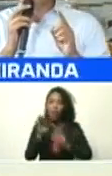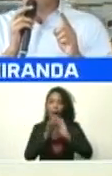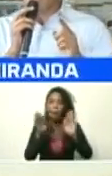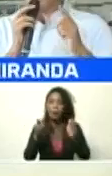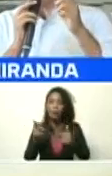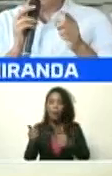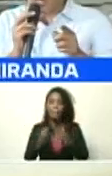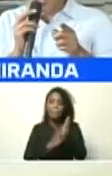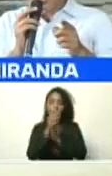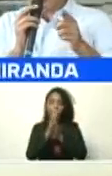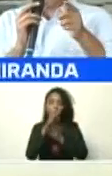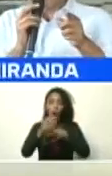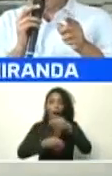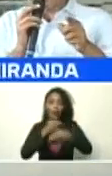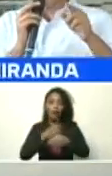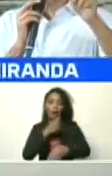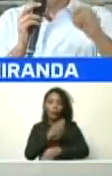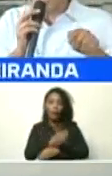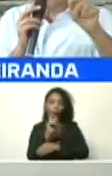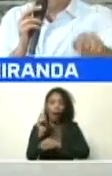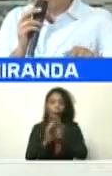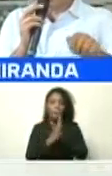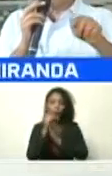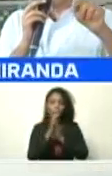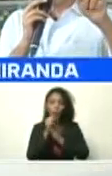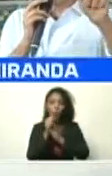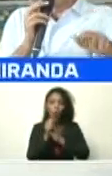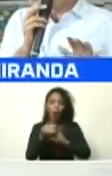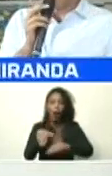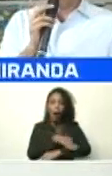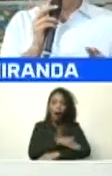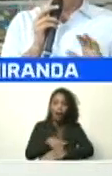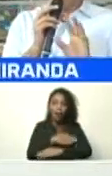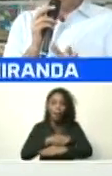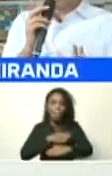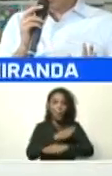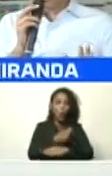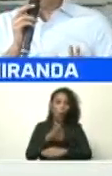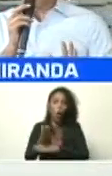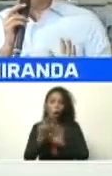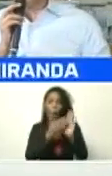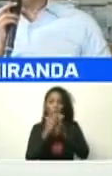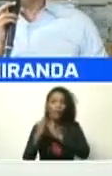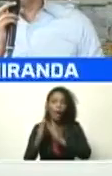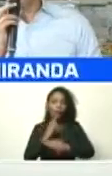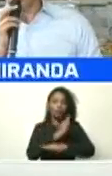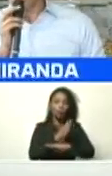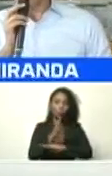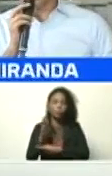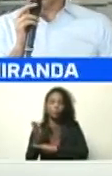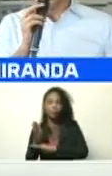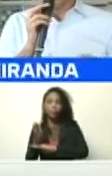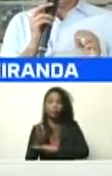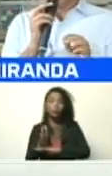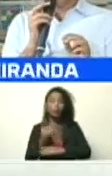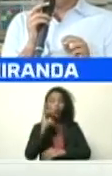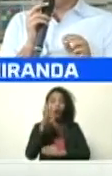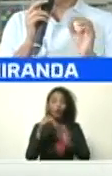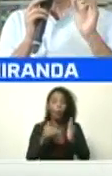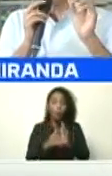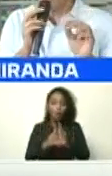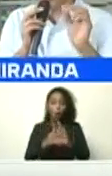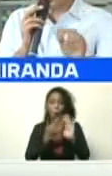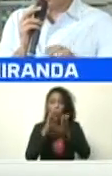ir a generar el emprendimiento calle por calle, comunidad por comunidad. En Miranda son 30.000 calles, 4.000 comunidades.